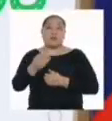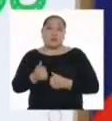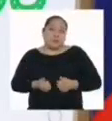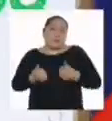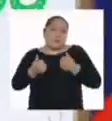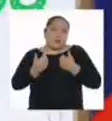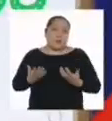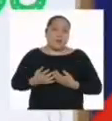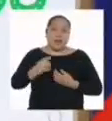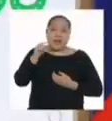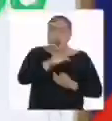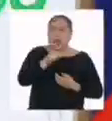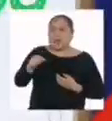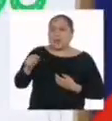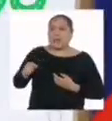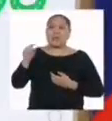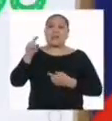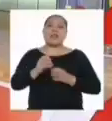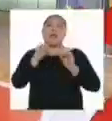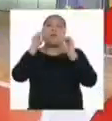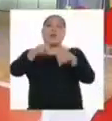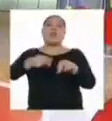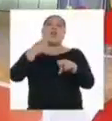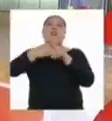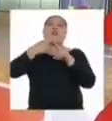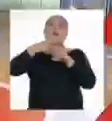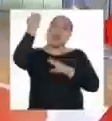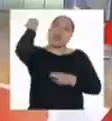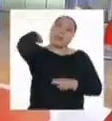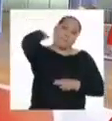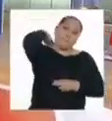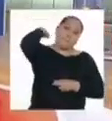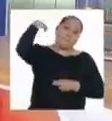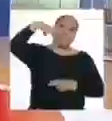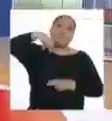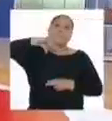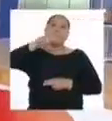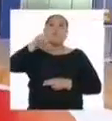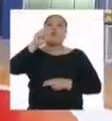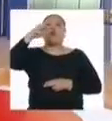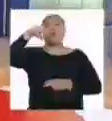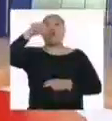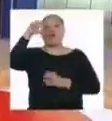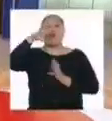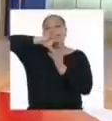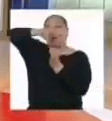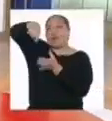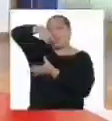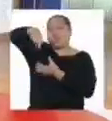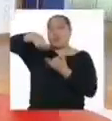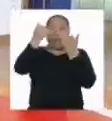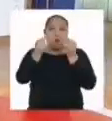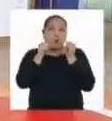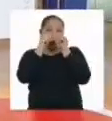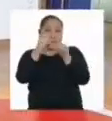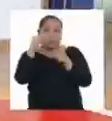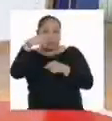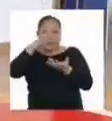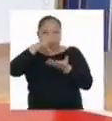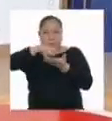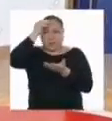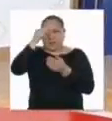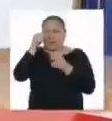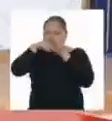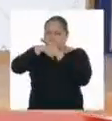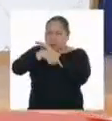Por eso se les considera el pulmón del planeta. El día de hoy continuaremos con todo este aprendizaje y vamos a profundizar